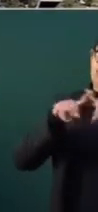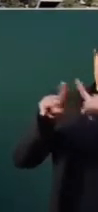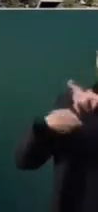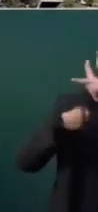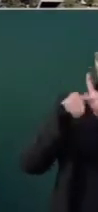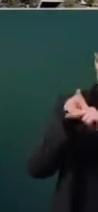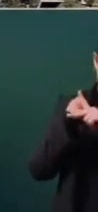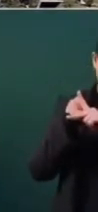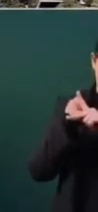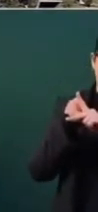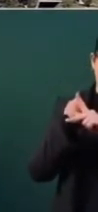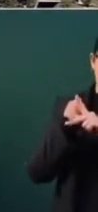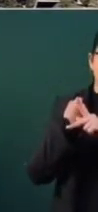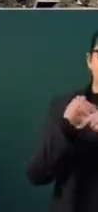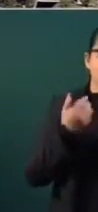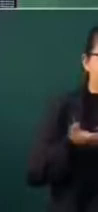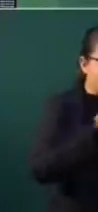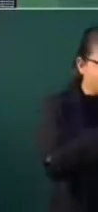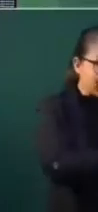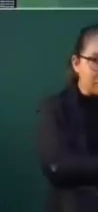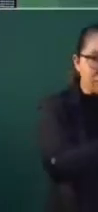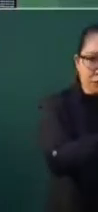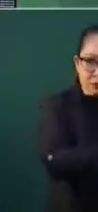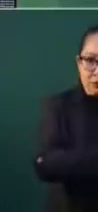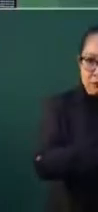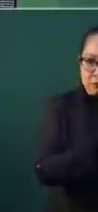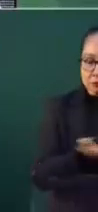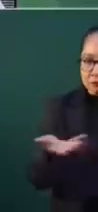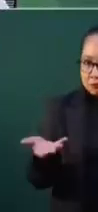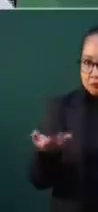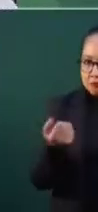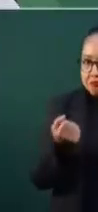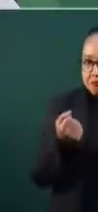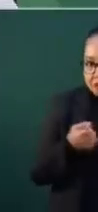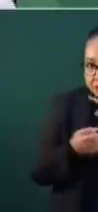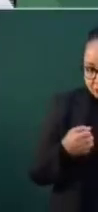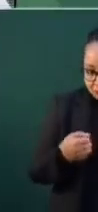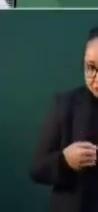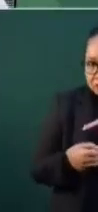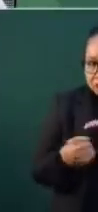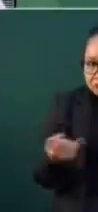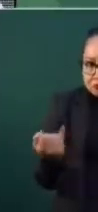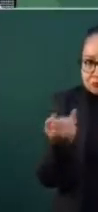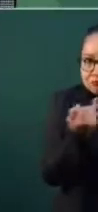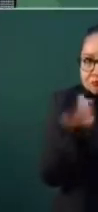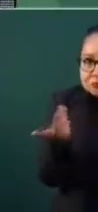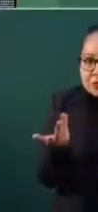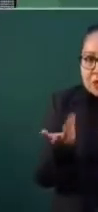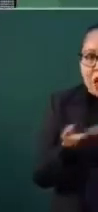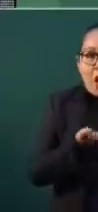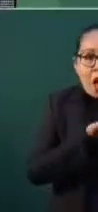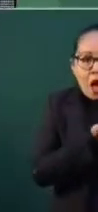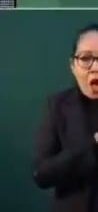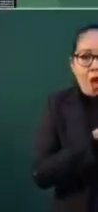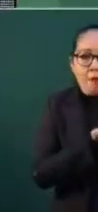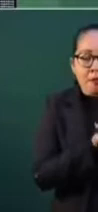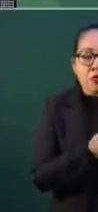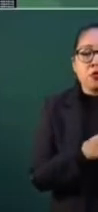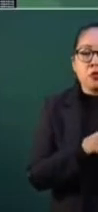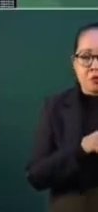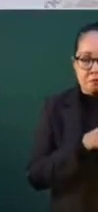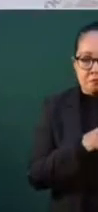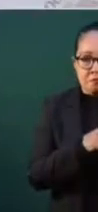mundo, como nosotros recibimos apoyo de nuestros paisanos